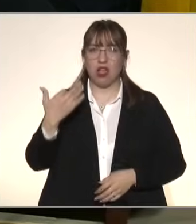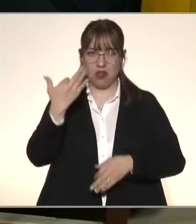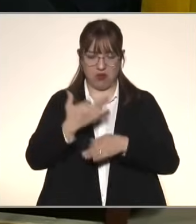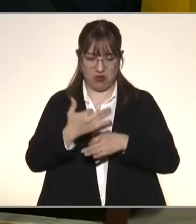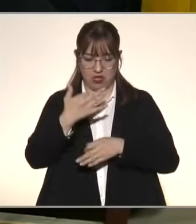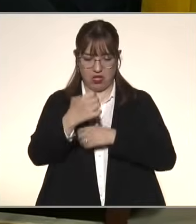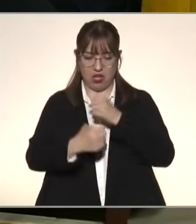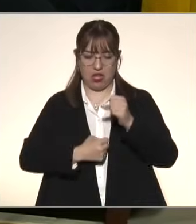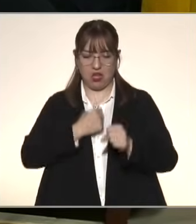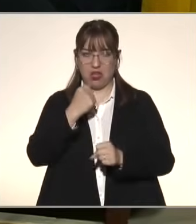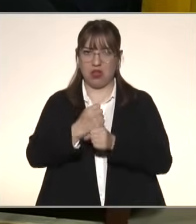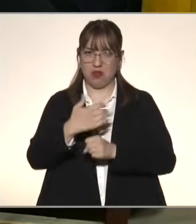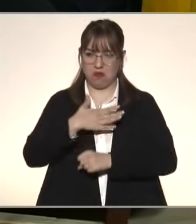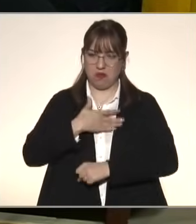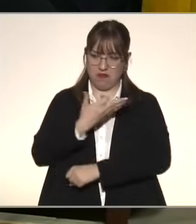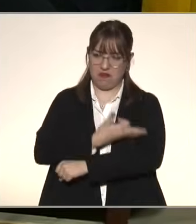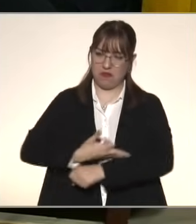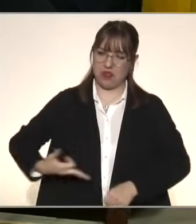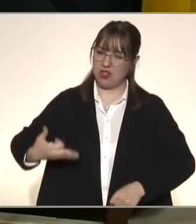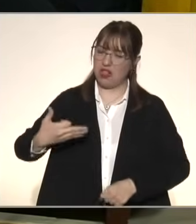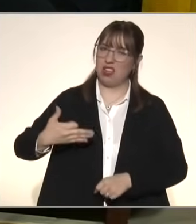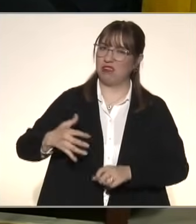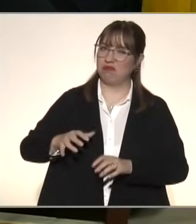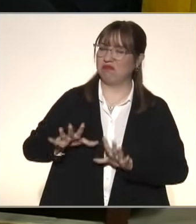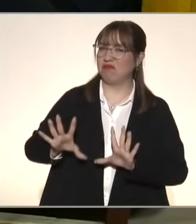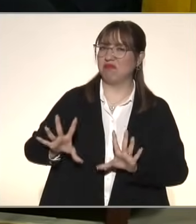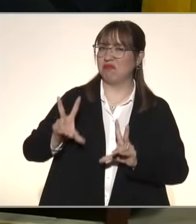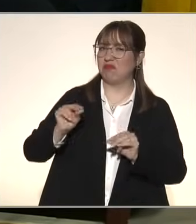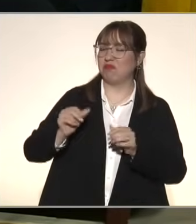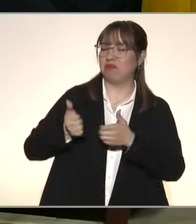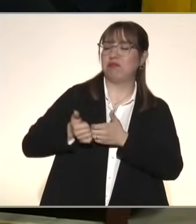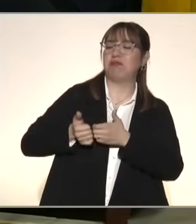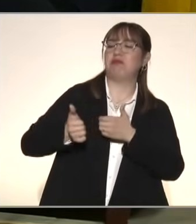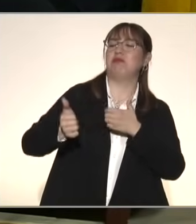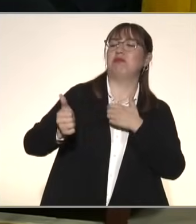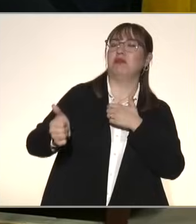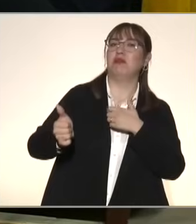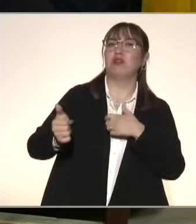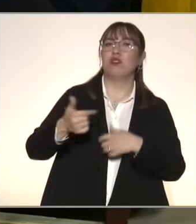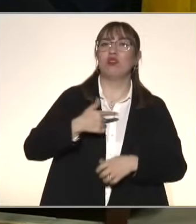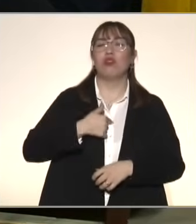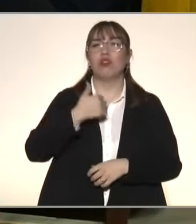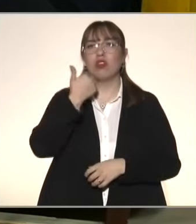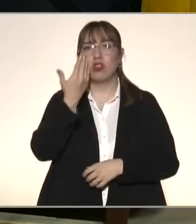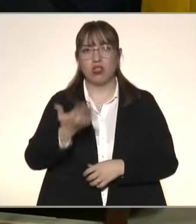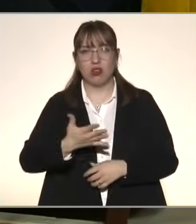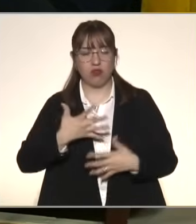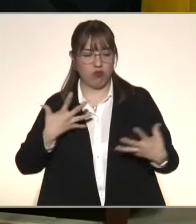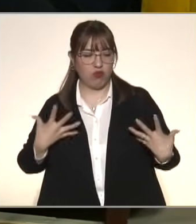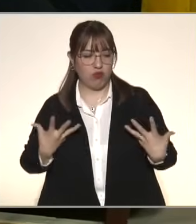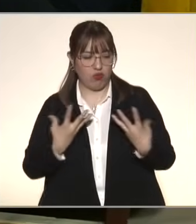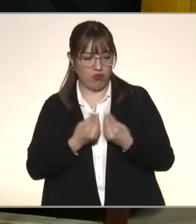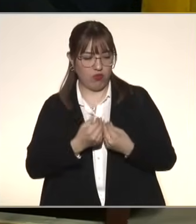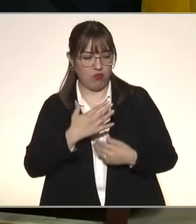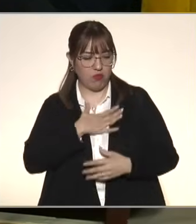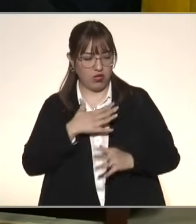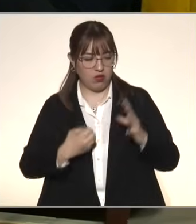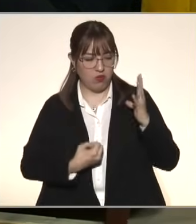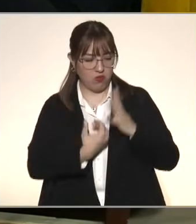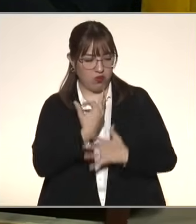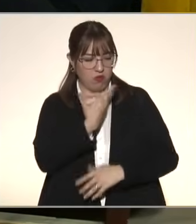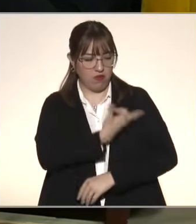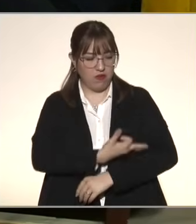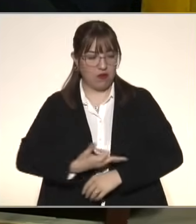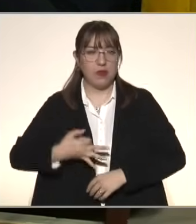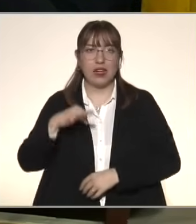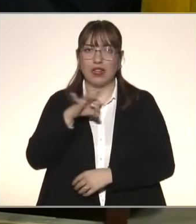este año de mi familia de origen y voy a estar con mi familia nuclear, con la que yo he formado, pero eso pues va a ser conflictivo tal vez